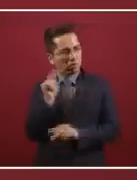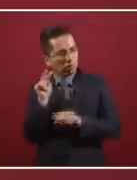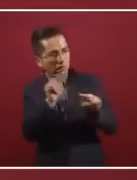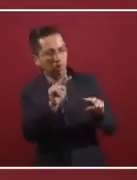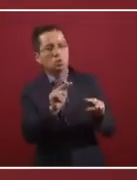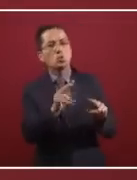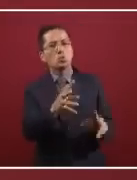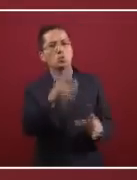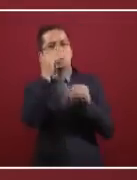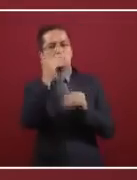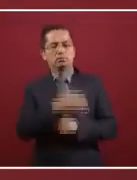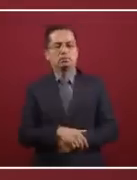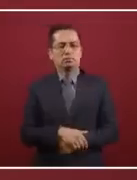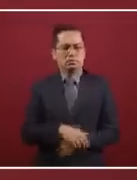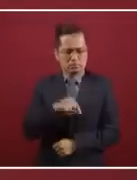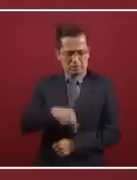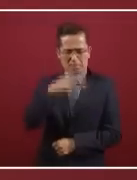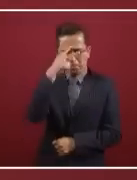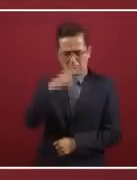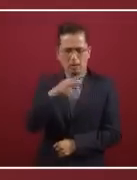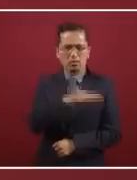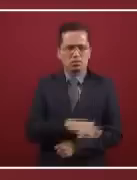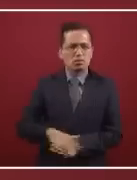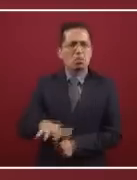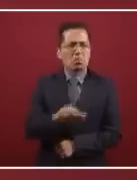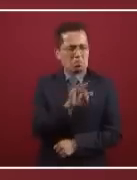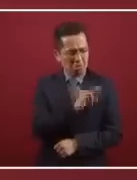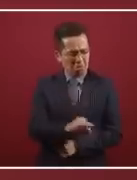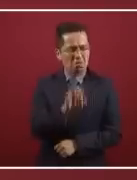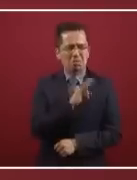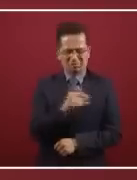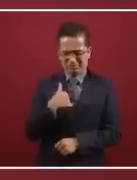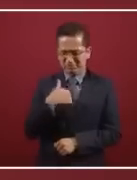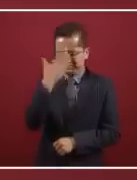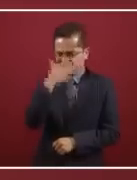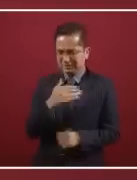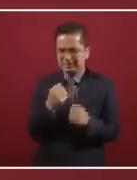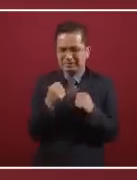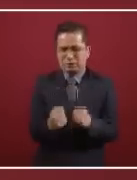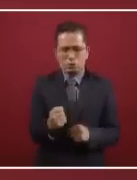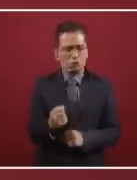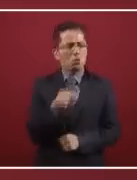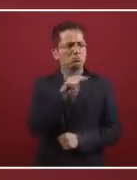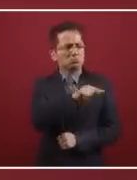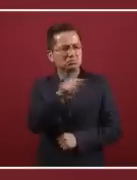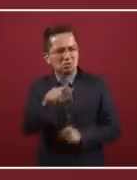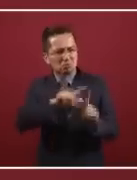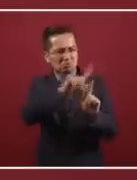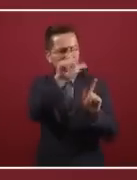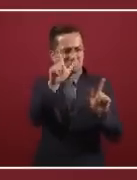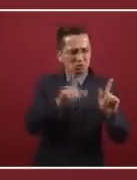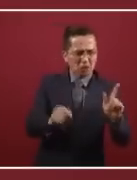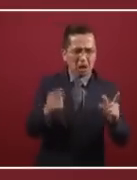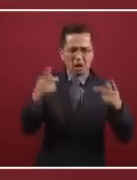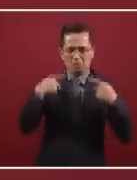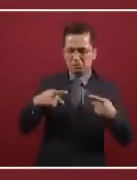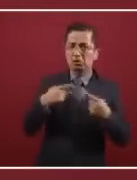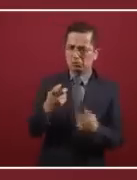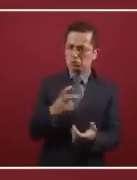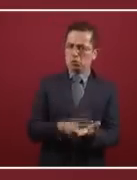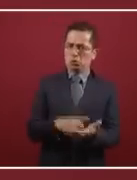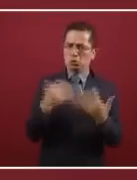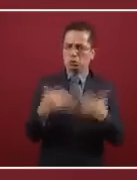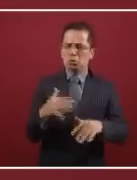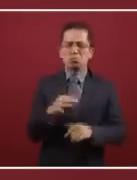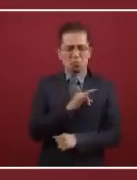que la capacidad que tenemos como país poblacional, territorial y humana, que es la que más vale de todas, tenemos mucho más que alcanzar. Y